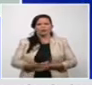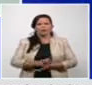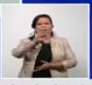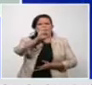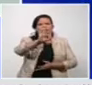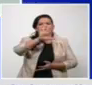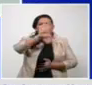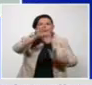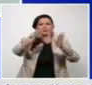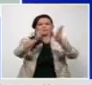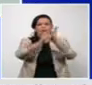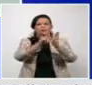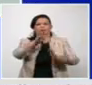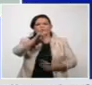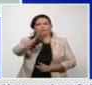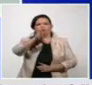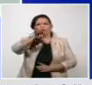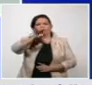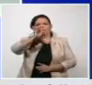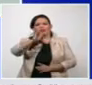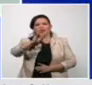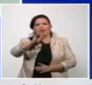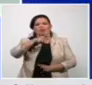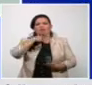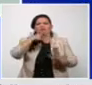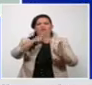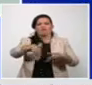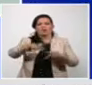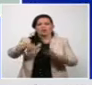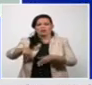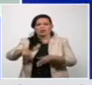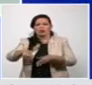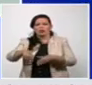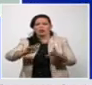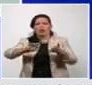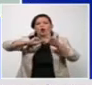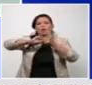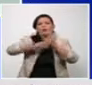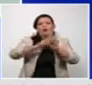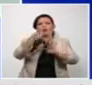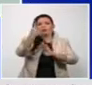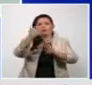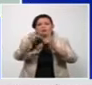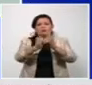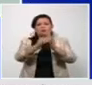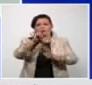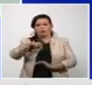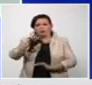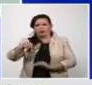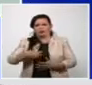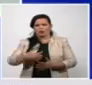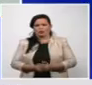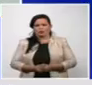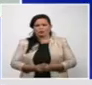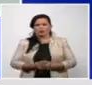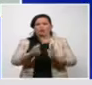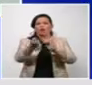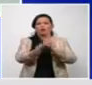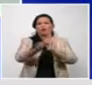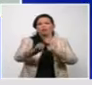85.427 fallecidos por cada millón de habitantes. confirmados,